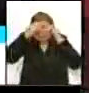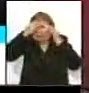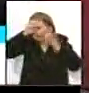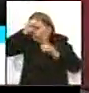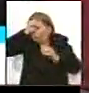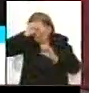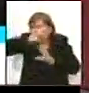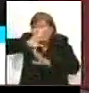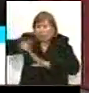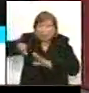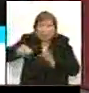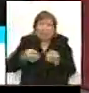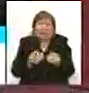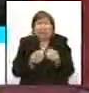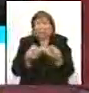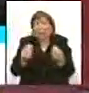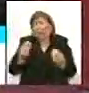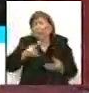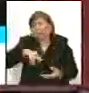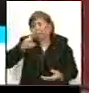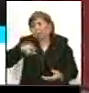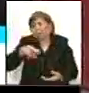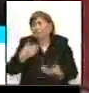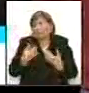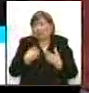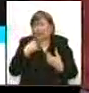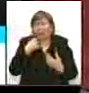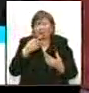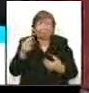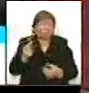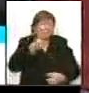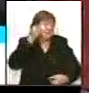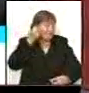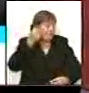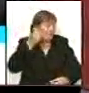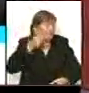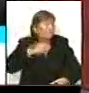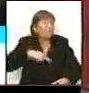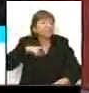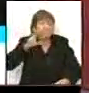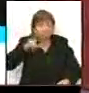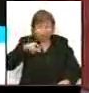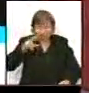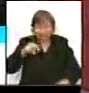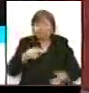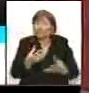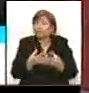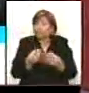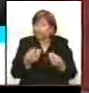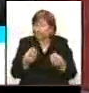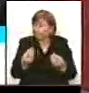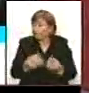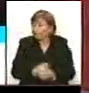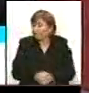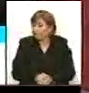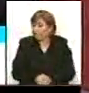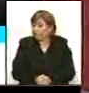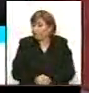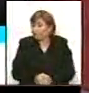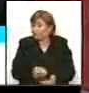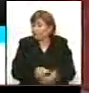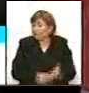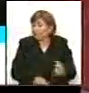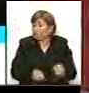que la mayoría de gobiernos regionales han sido ganados por movimientos regionales. La mayoría de municipios